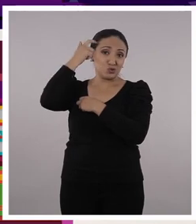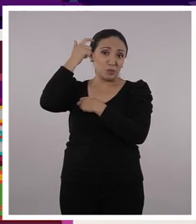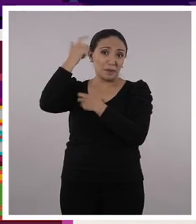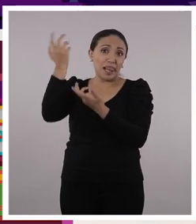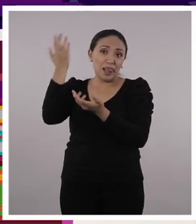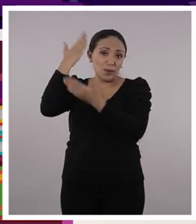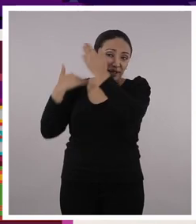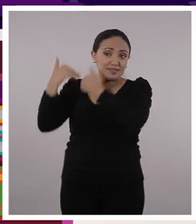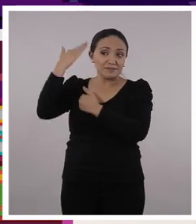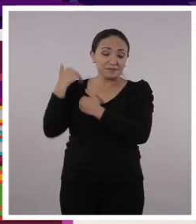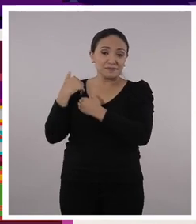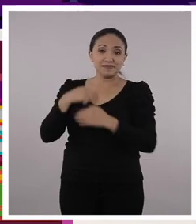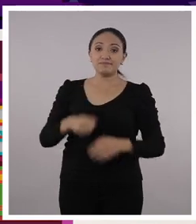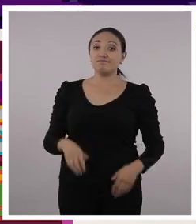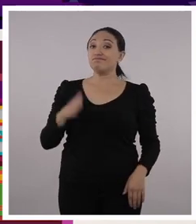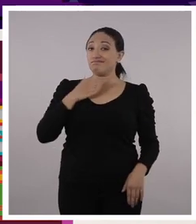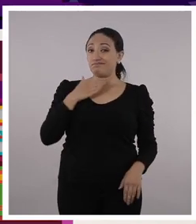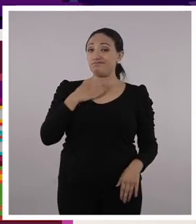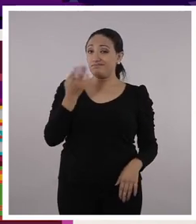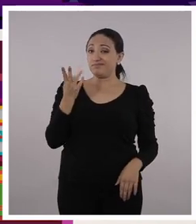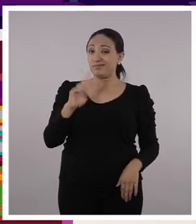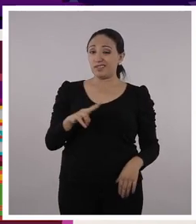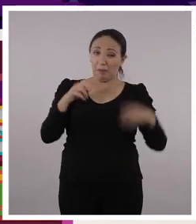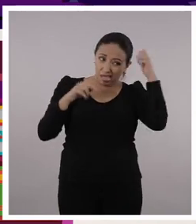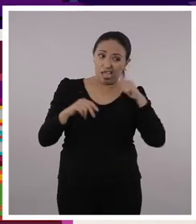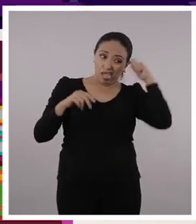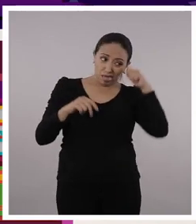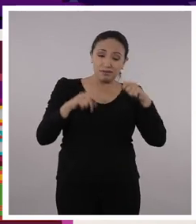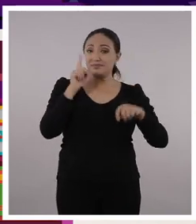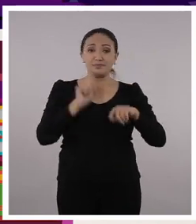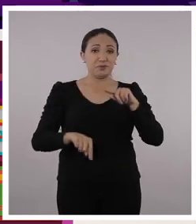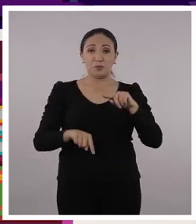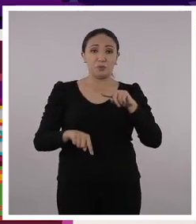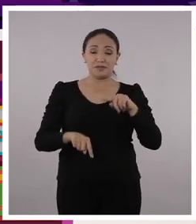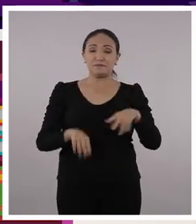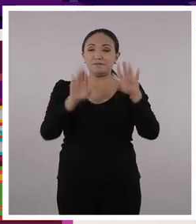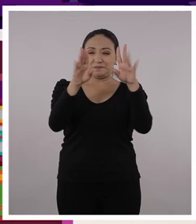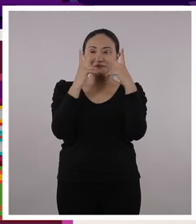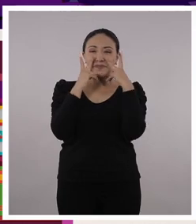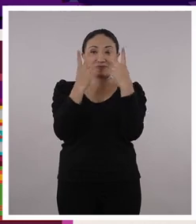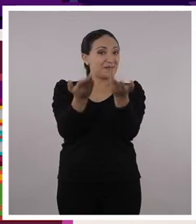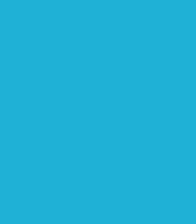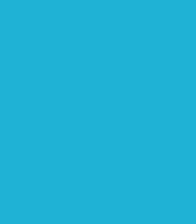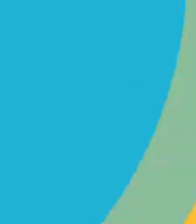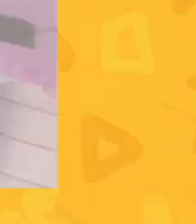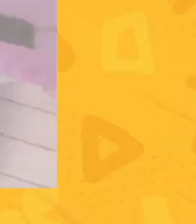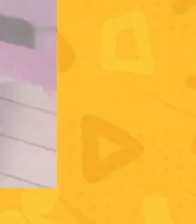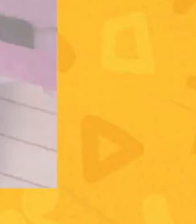¡Ay, qué emoción! A mí también me pasa, a veces no me puedo peinar. ¡Vamos a verlo!